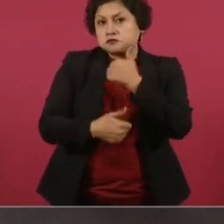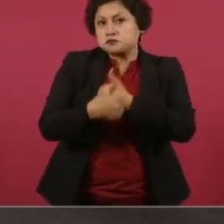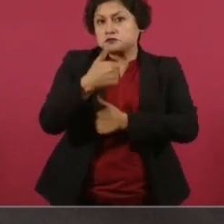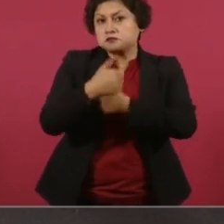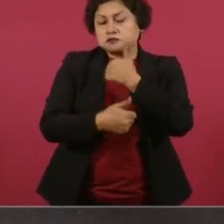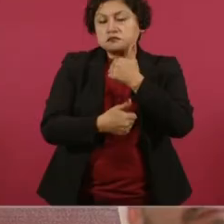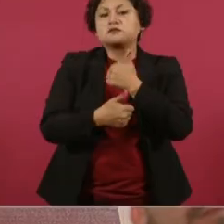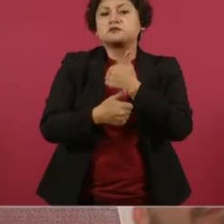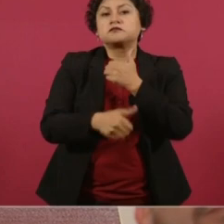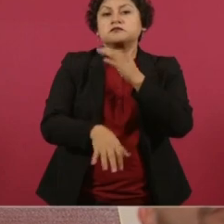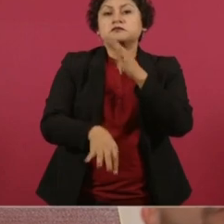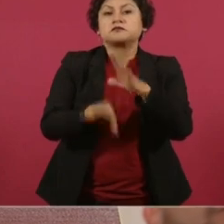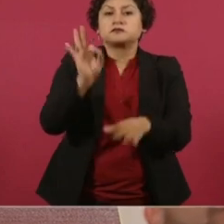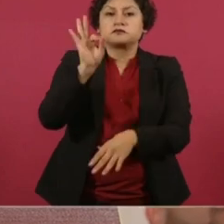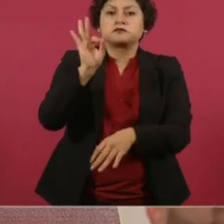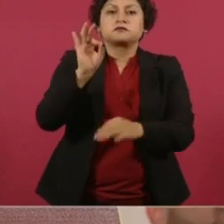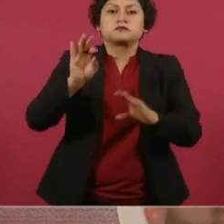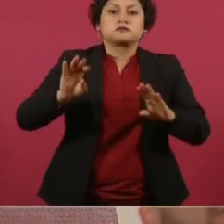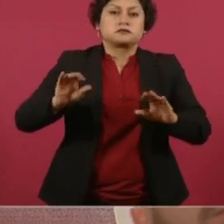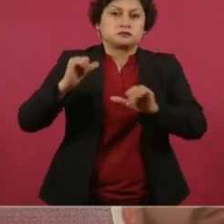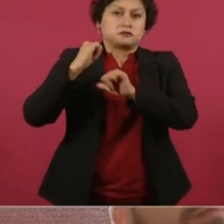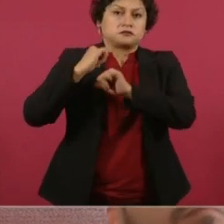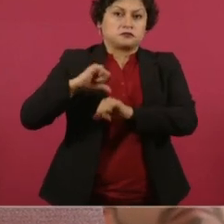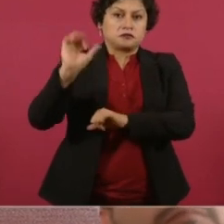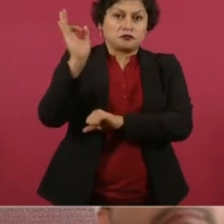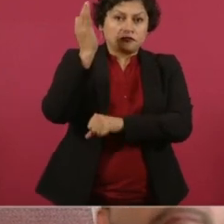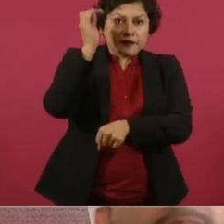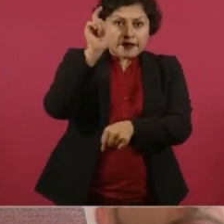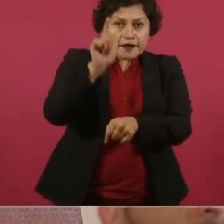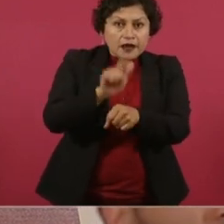federal 3 meses.